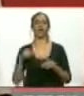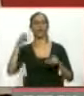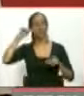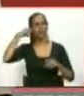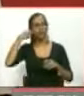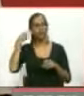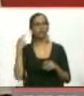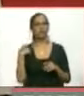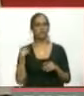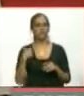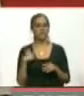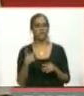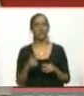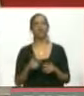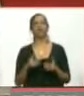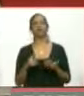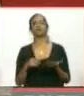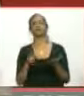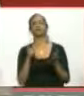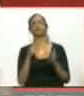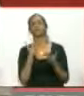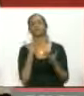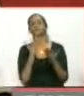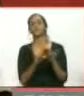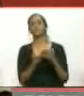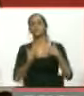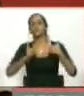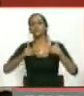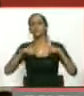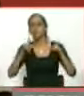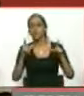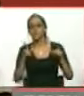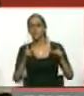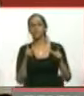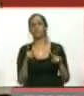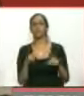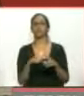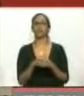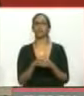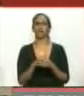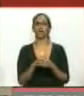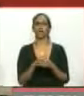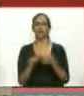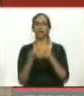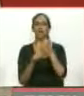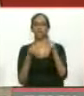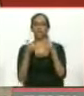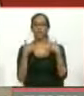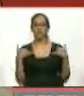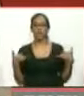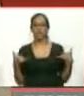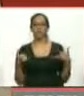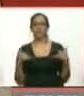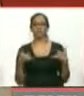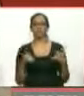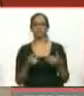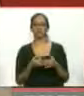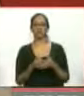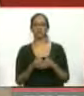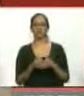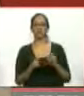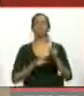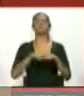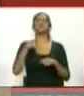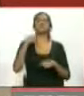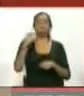una concesión de explotar las líneas después